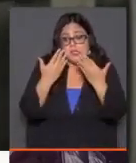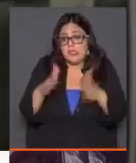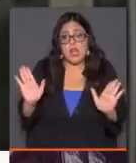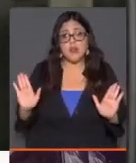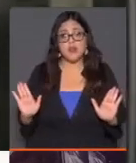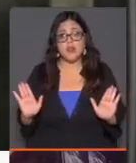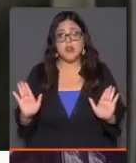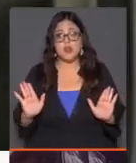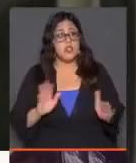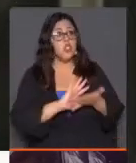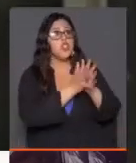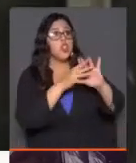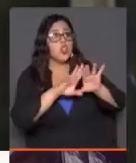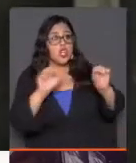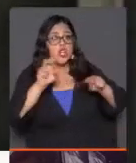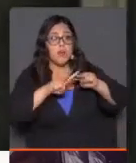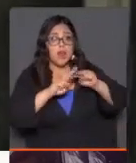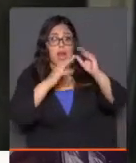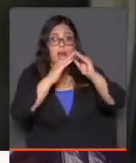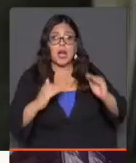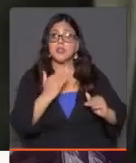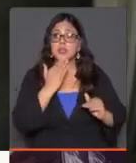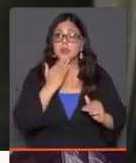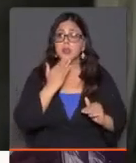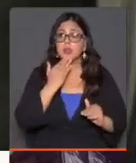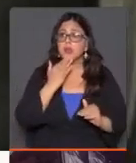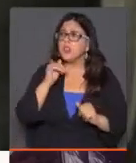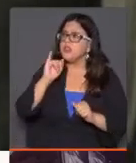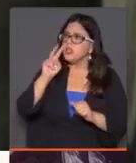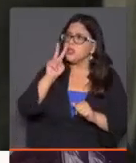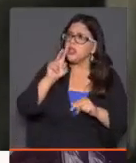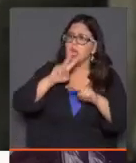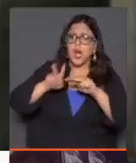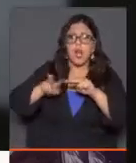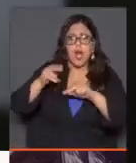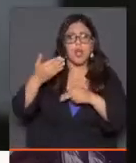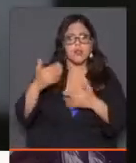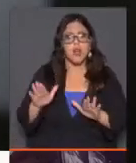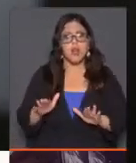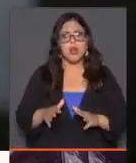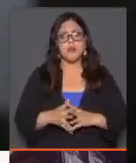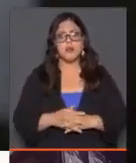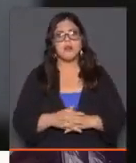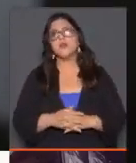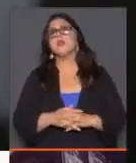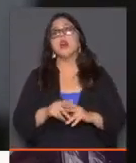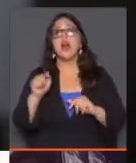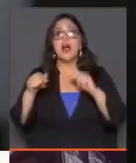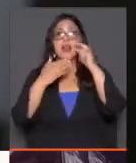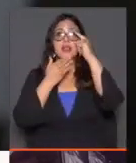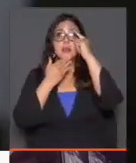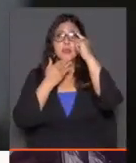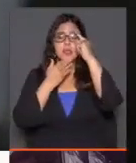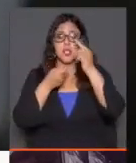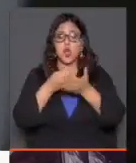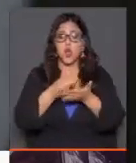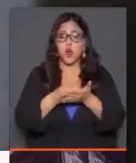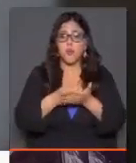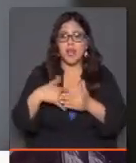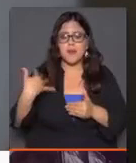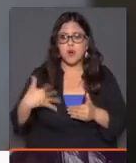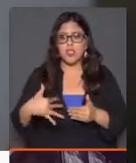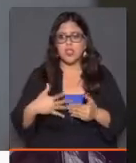todo listo como para arreglar la casa también, ¿eh? De hecho, la estaba arreglando. Pero además tenemos una compra importante de